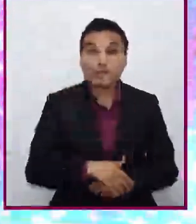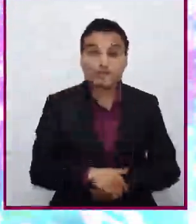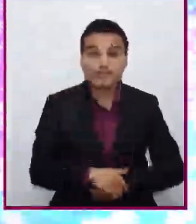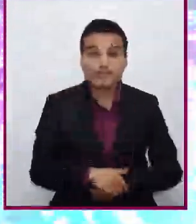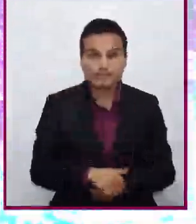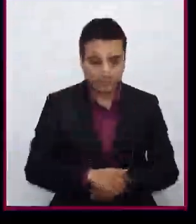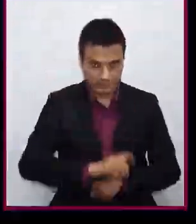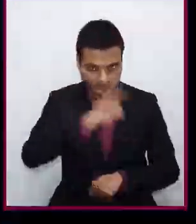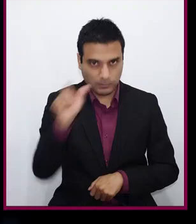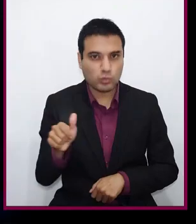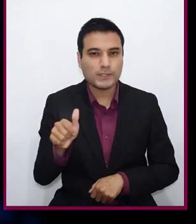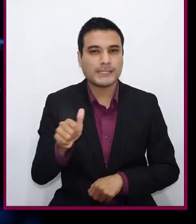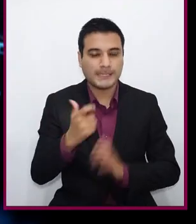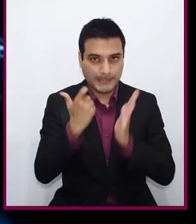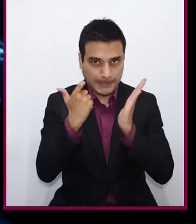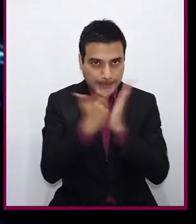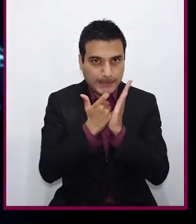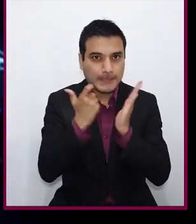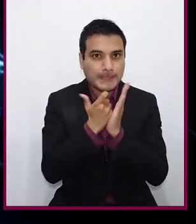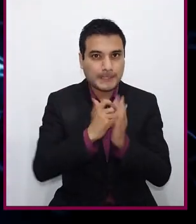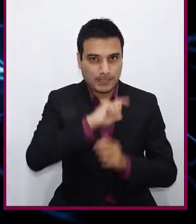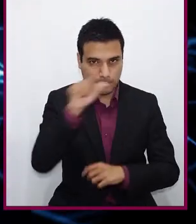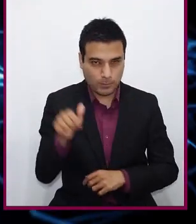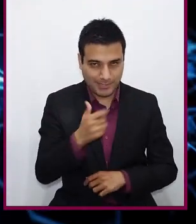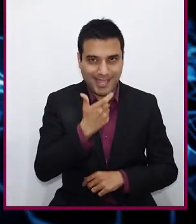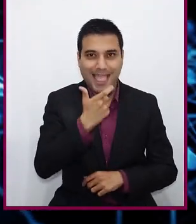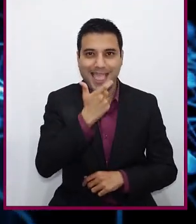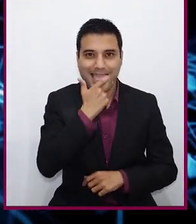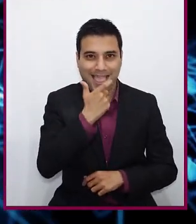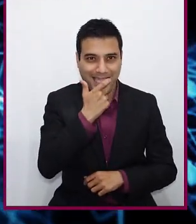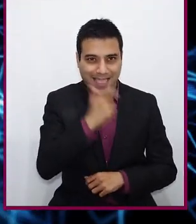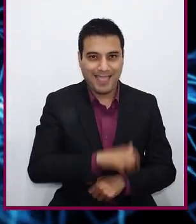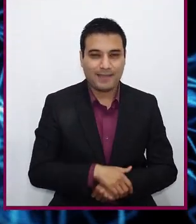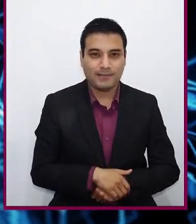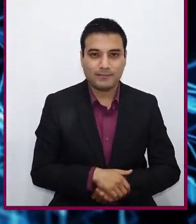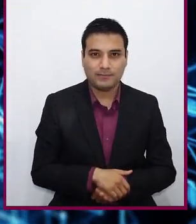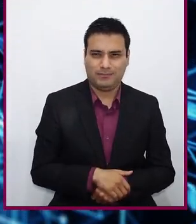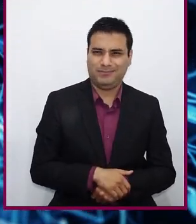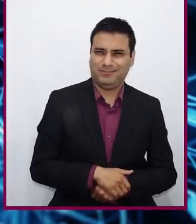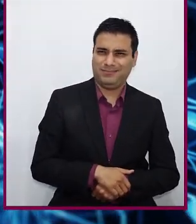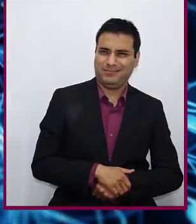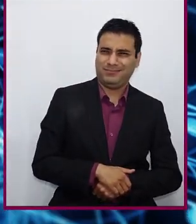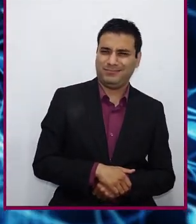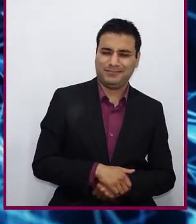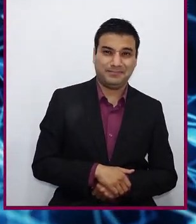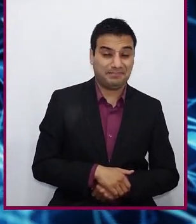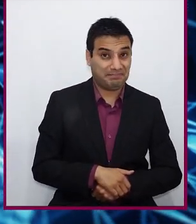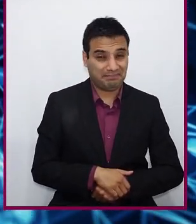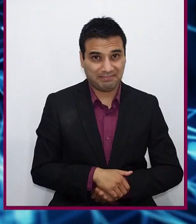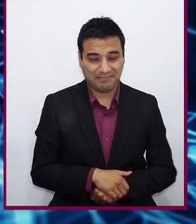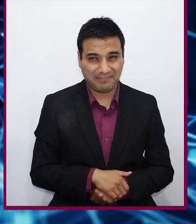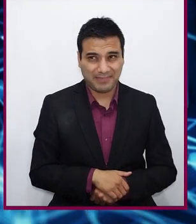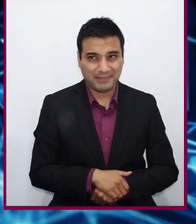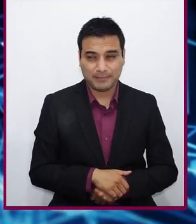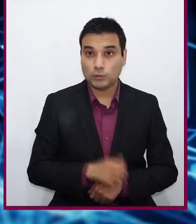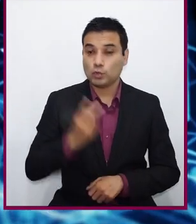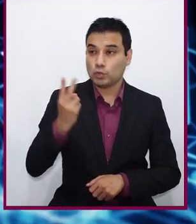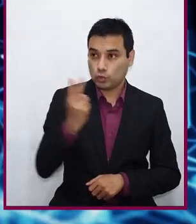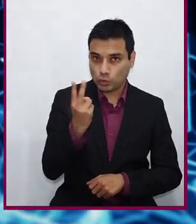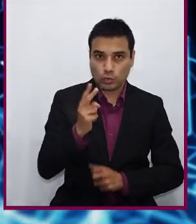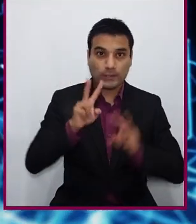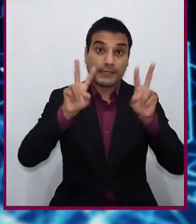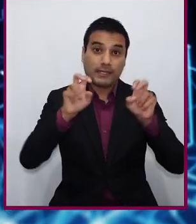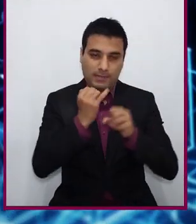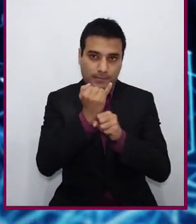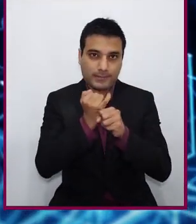el tipo lo bueno es que siempre investigamos bien los temas del podcast ojalá nadie por ahí le creas un